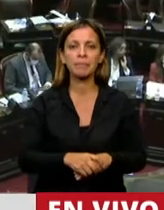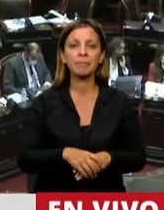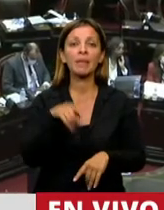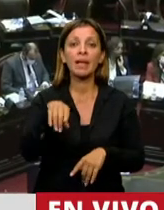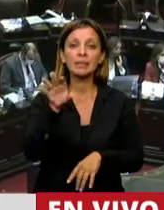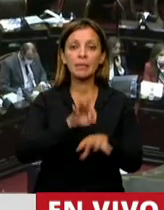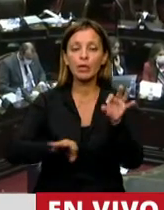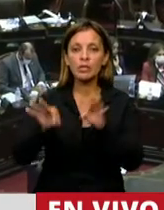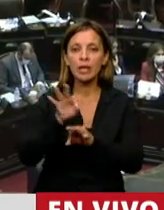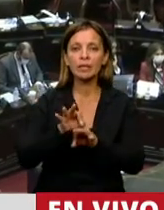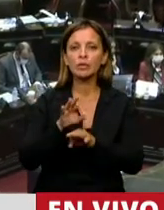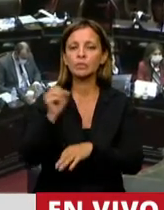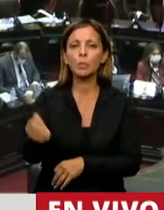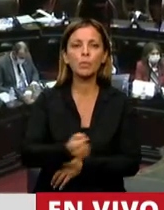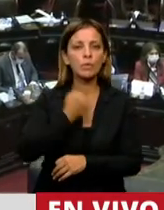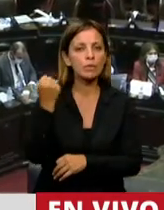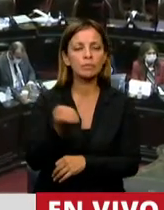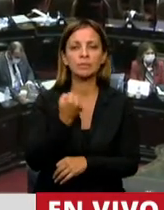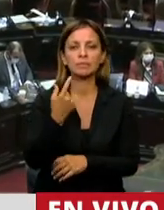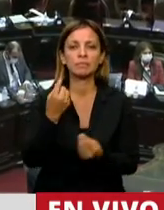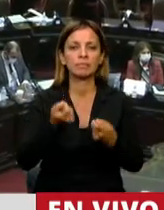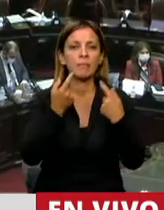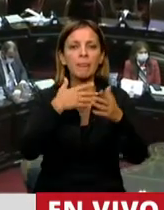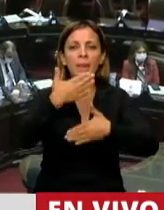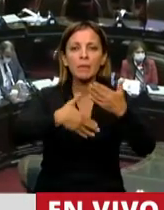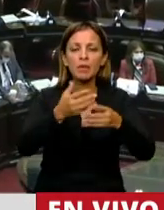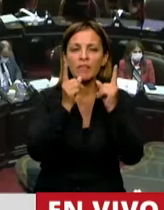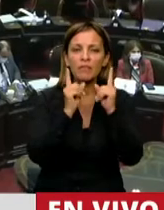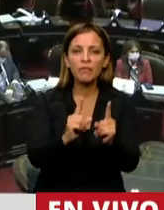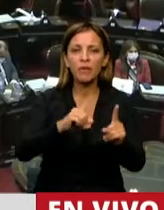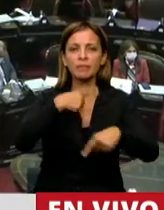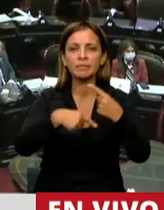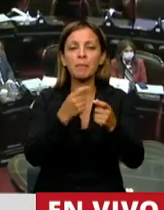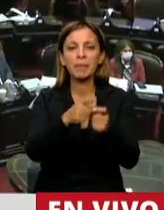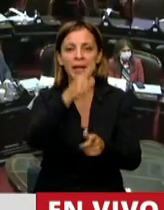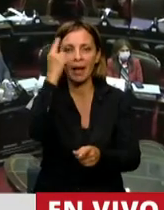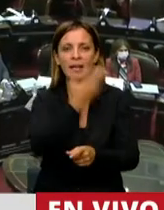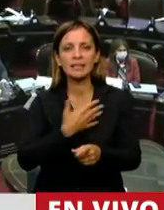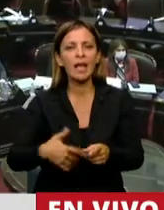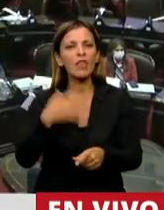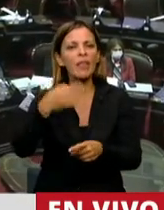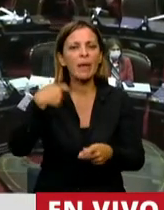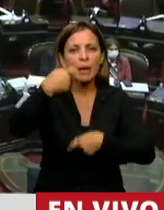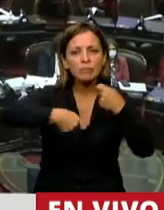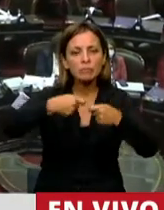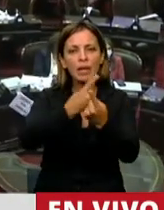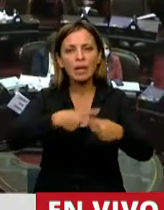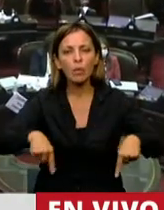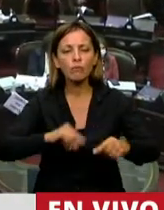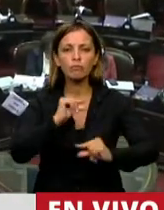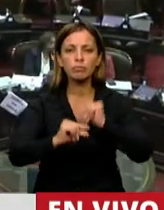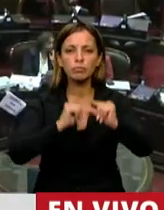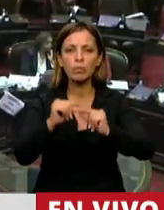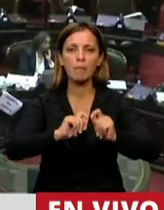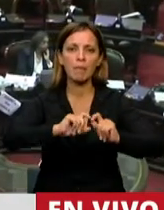Este proyecto resulta vital para generar un progreso sostenible donde el Estado tiene que invertir sus recursos de forma progresiva y